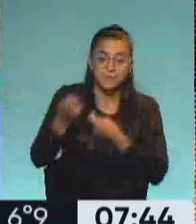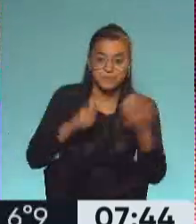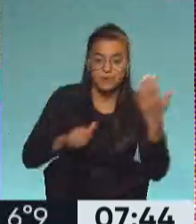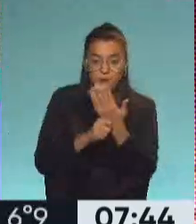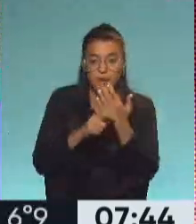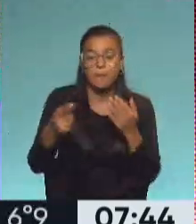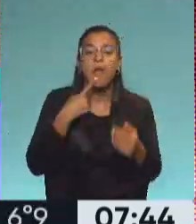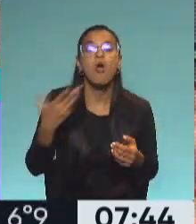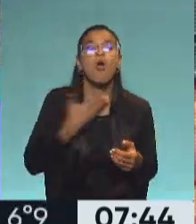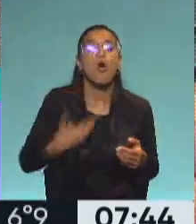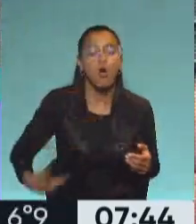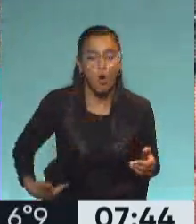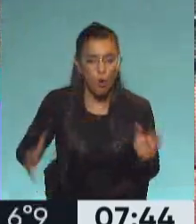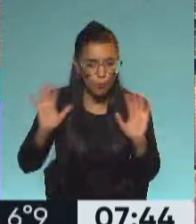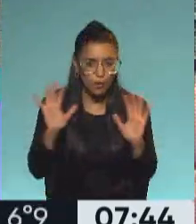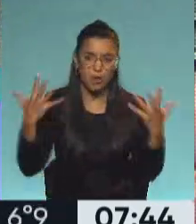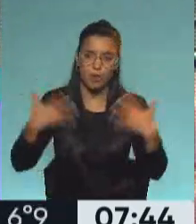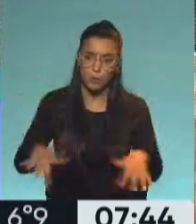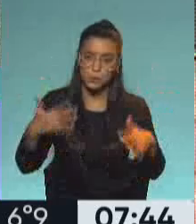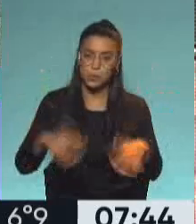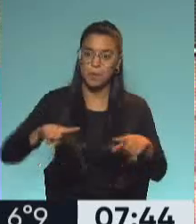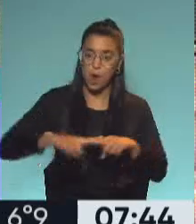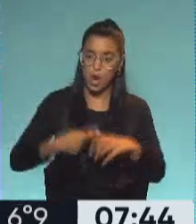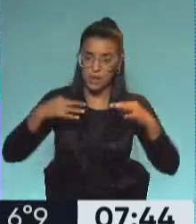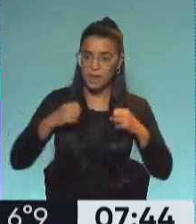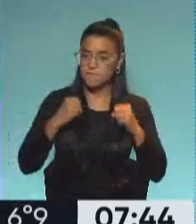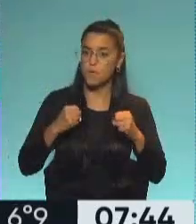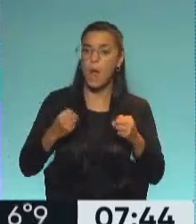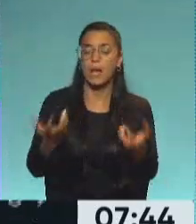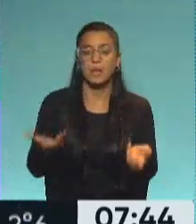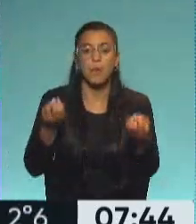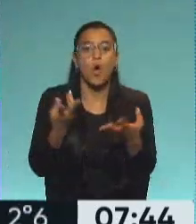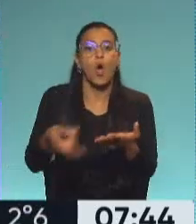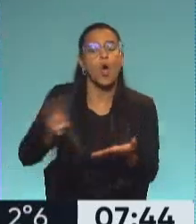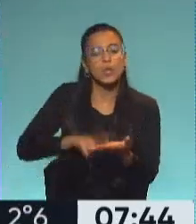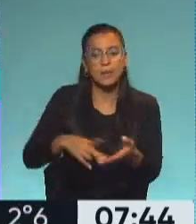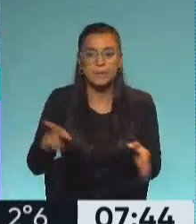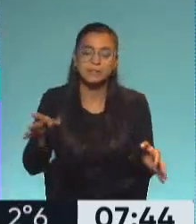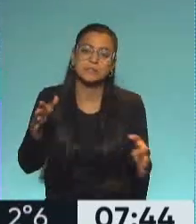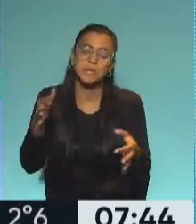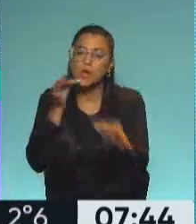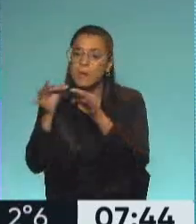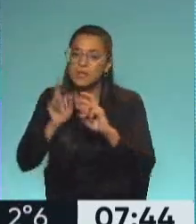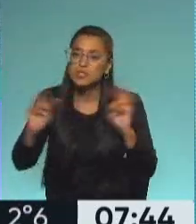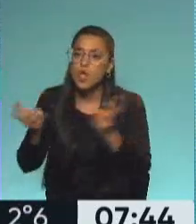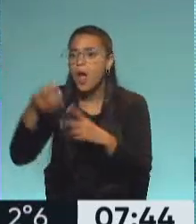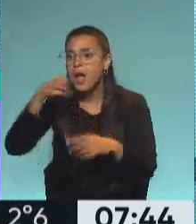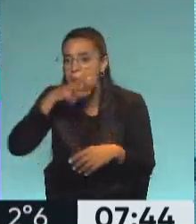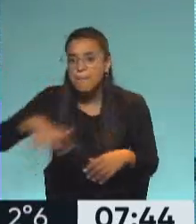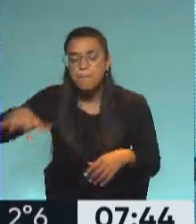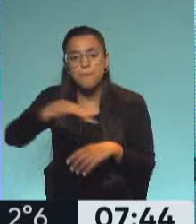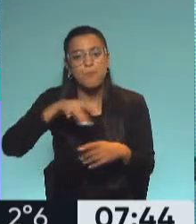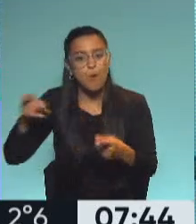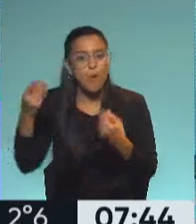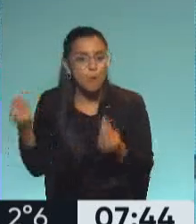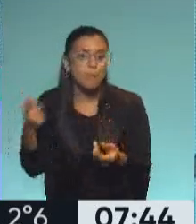carne. Para el gobierno fue toda una apuesta política, ¿no? Porque fue otra vez la mesa de enlace la que apareció allí como contracara